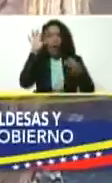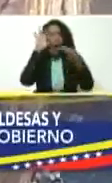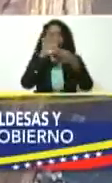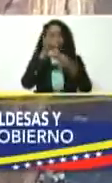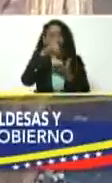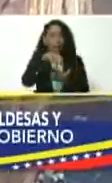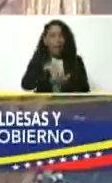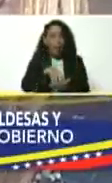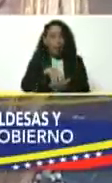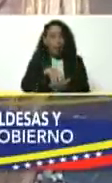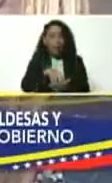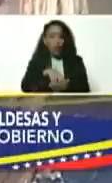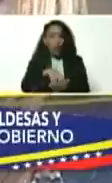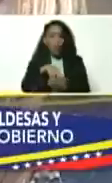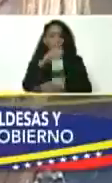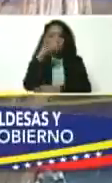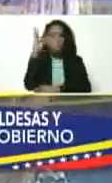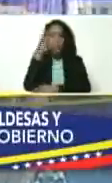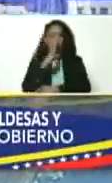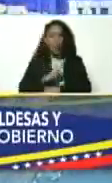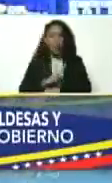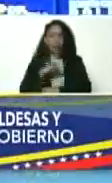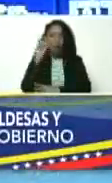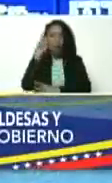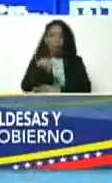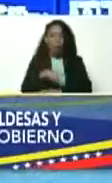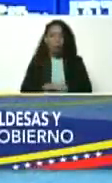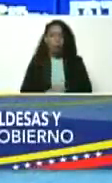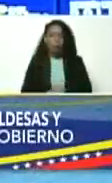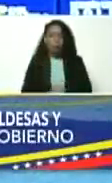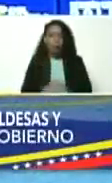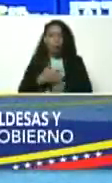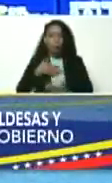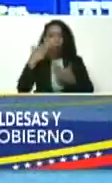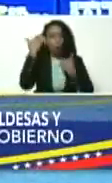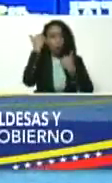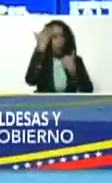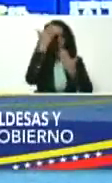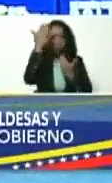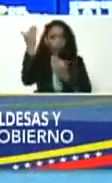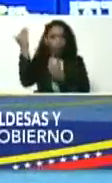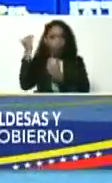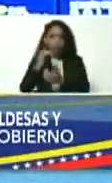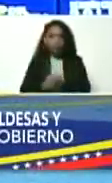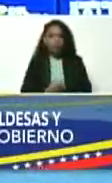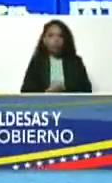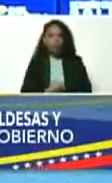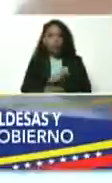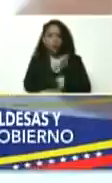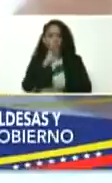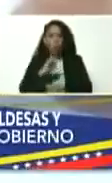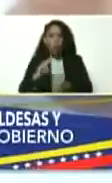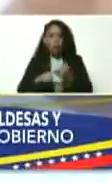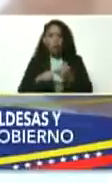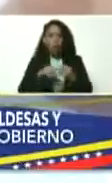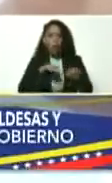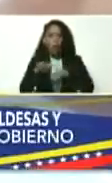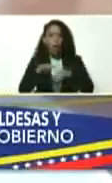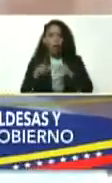estadal con el estado barinas también me saludó zulia cojedes